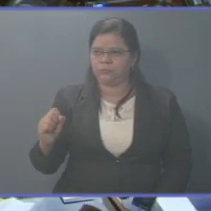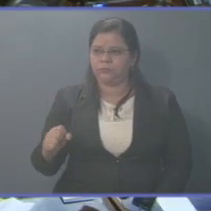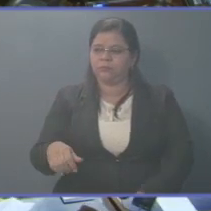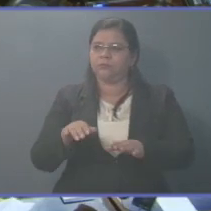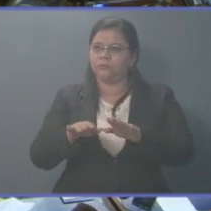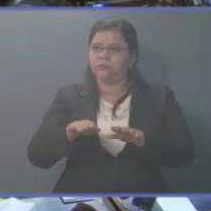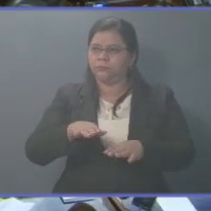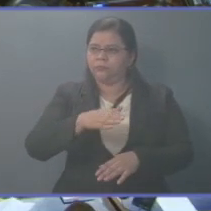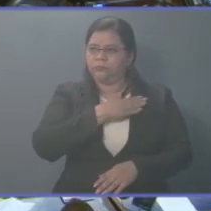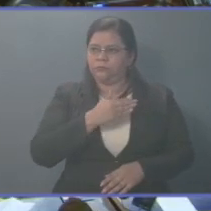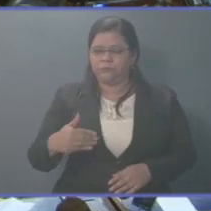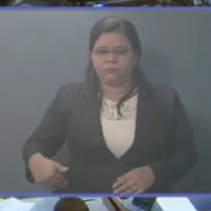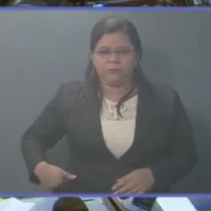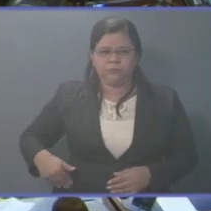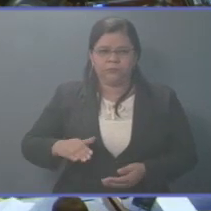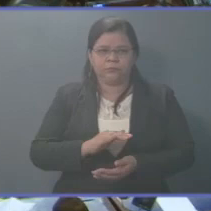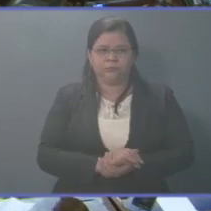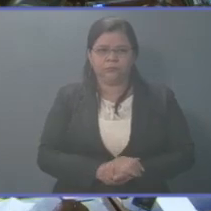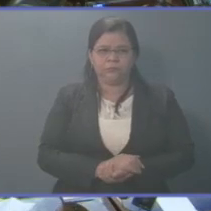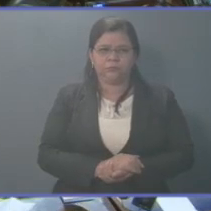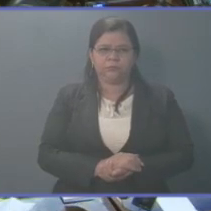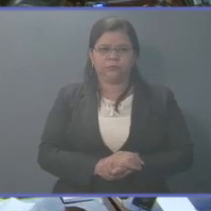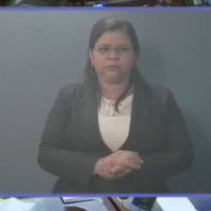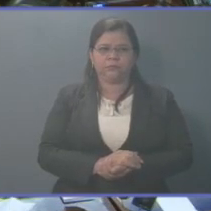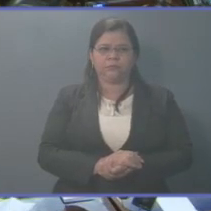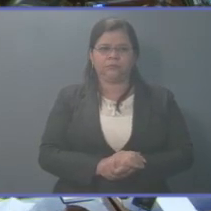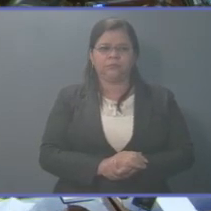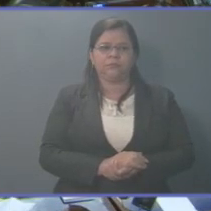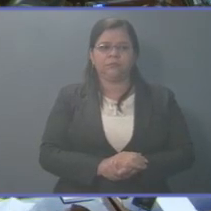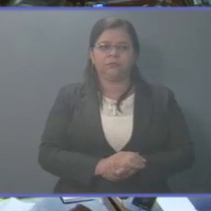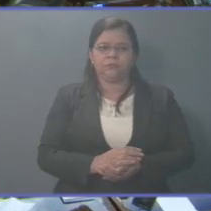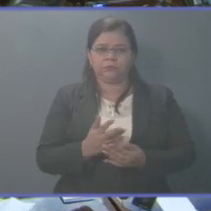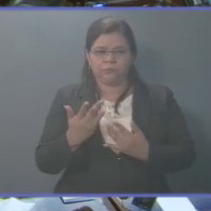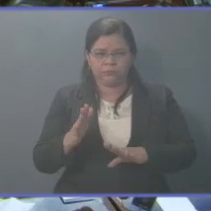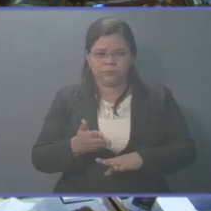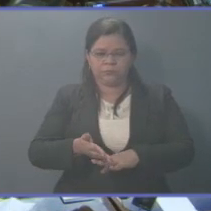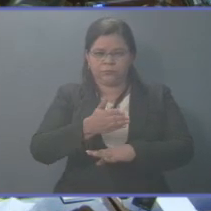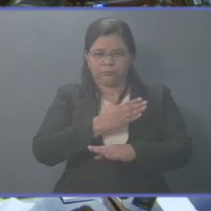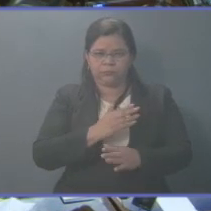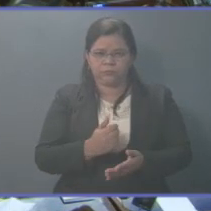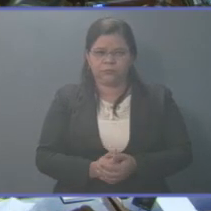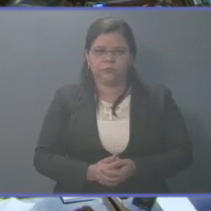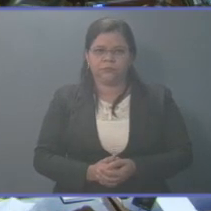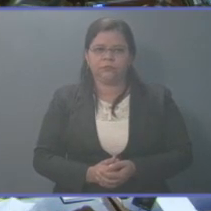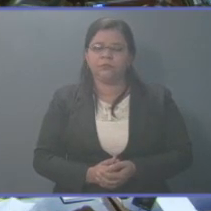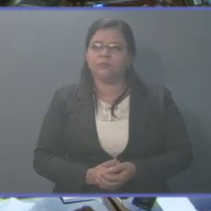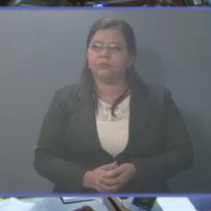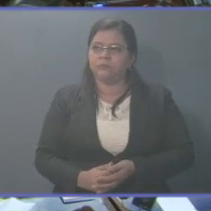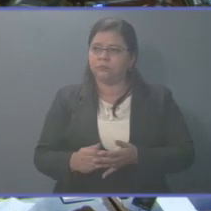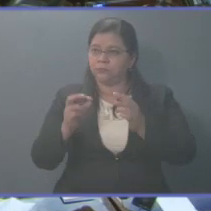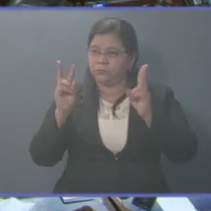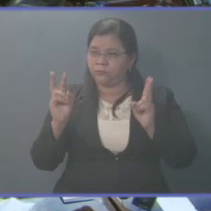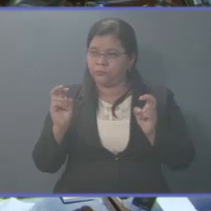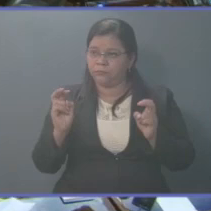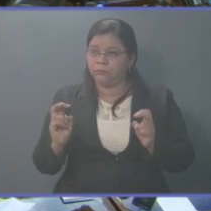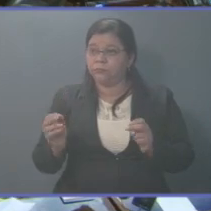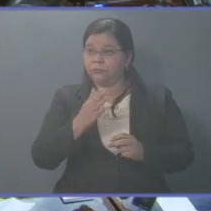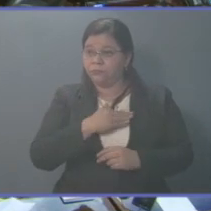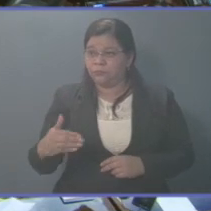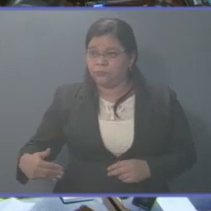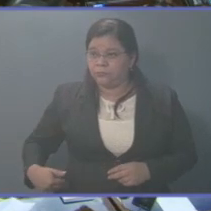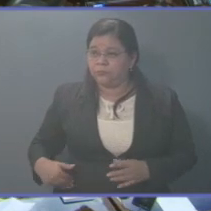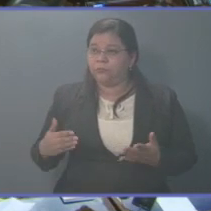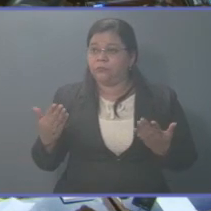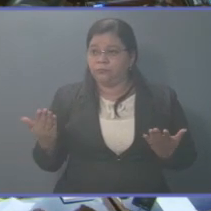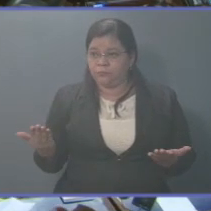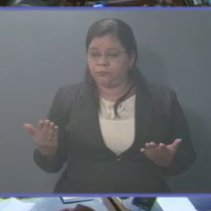Muchas gracias, presidente. Bueno, se ha introducido este tema con la venia del señor presidente porque es un